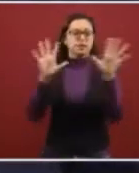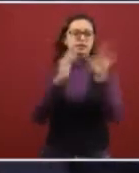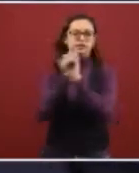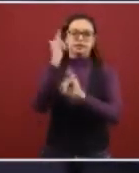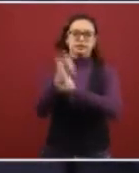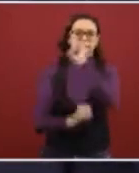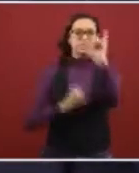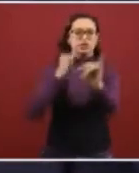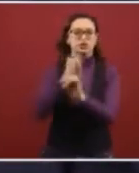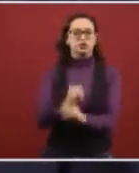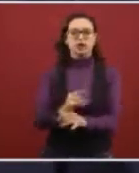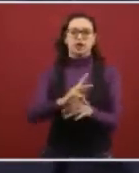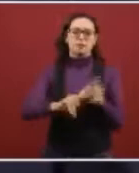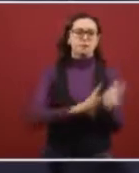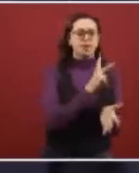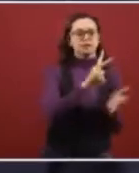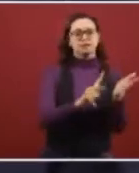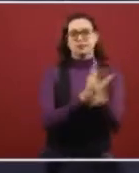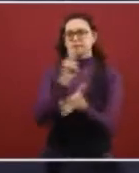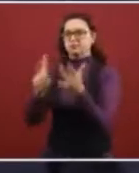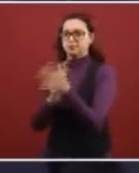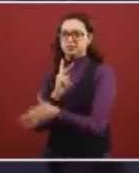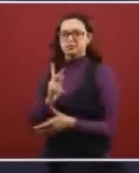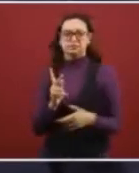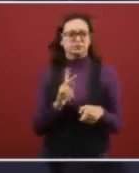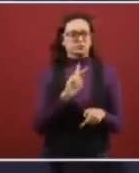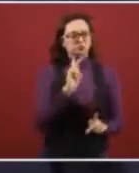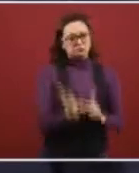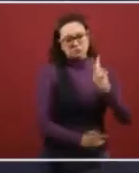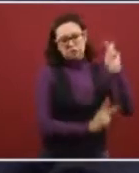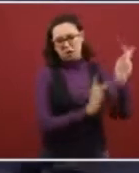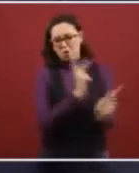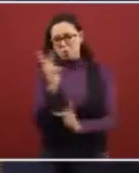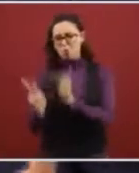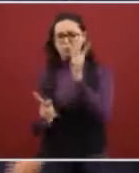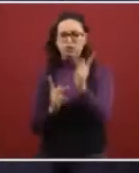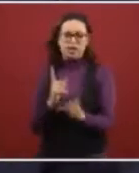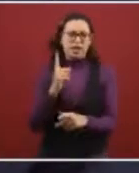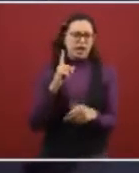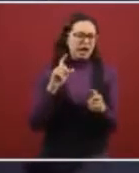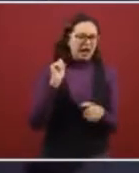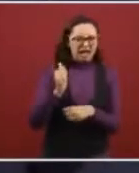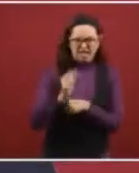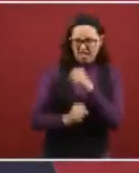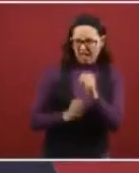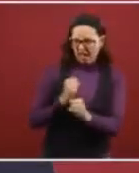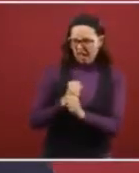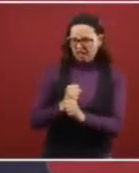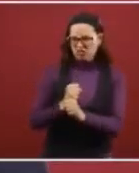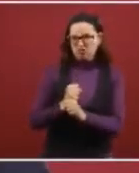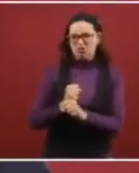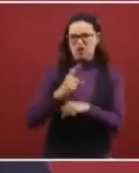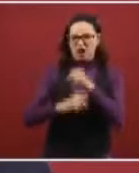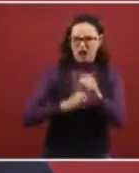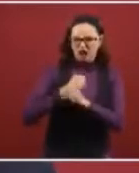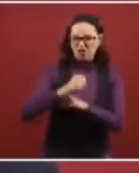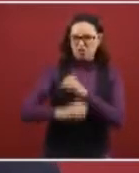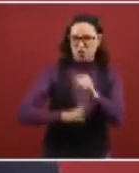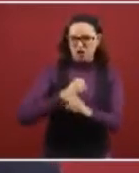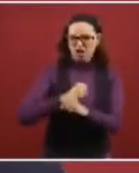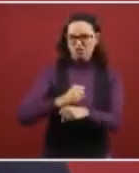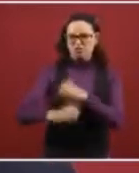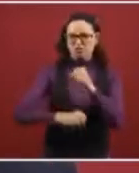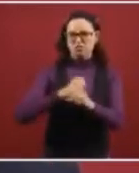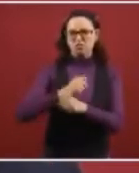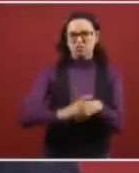una encuesta. And by doing an inquest. Creo que cada año. And every year. Sobre la corrupción.